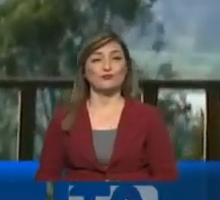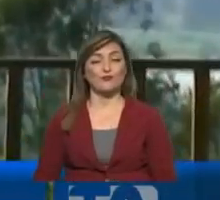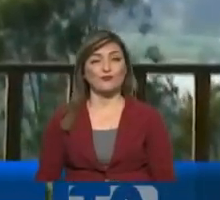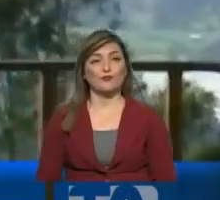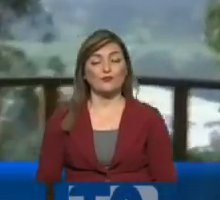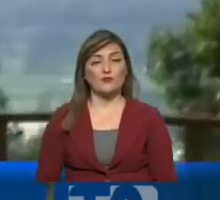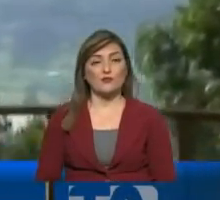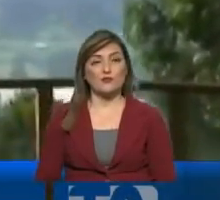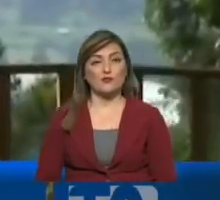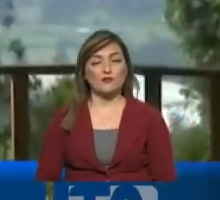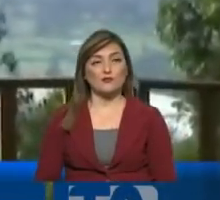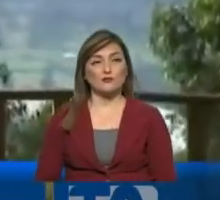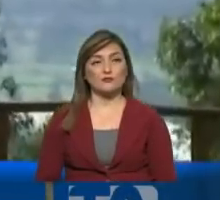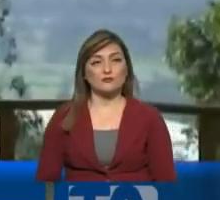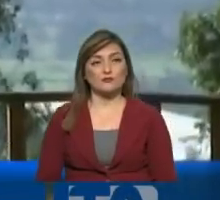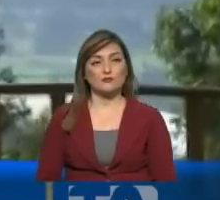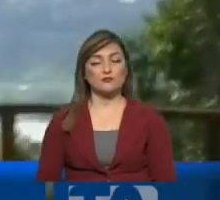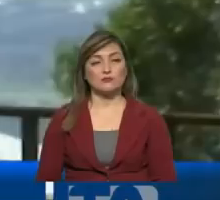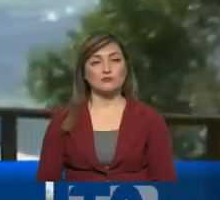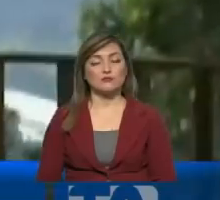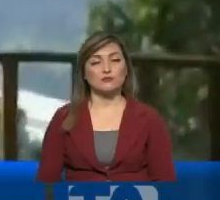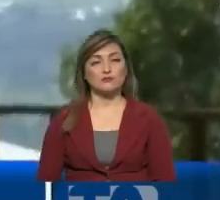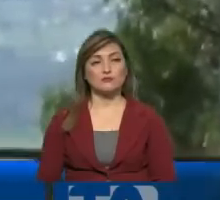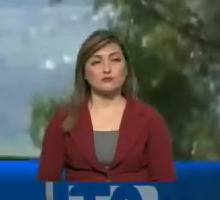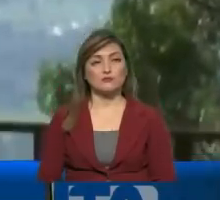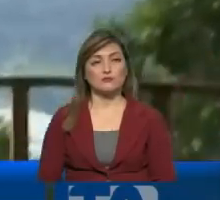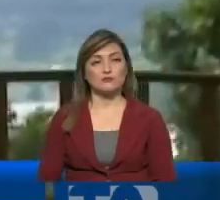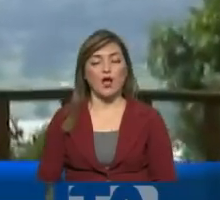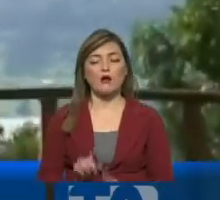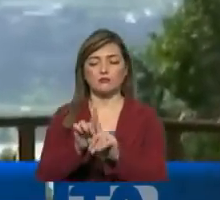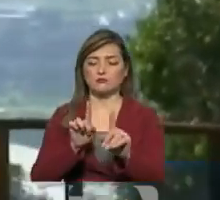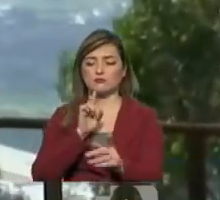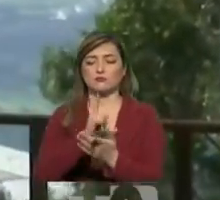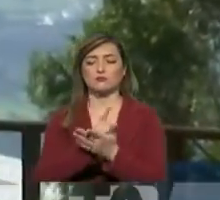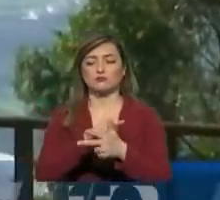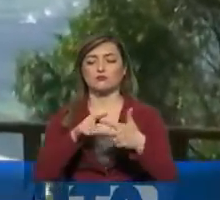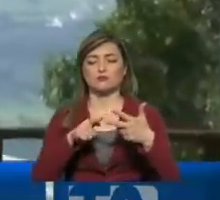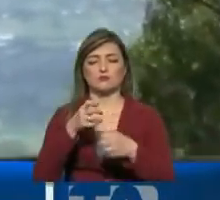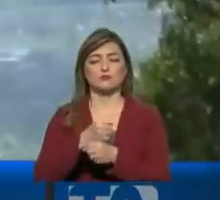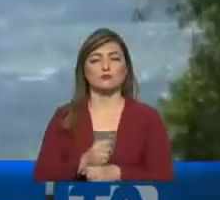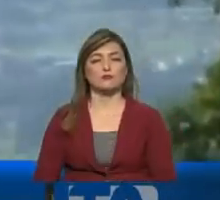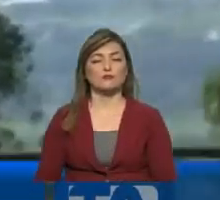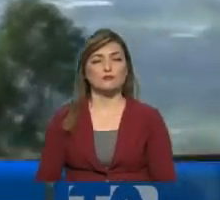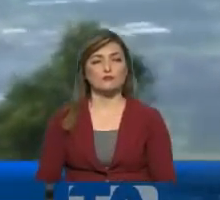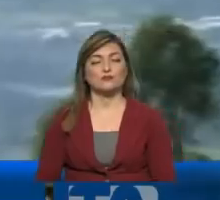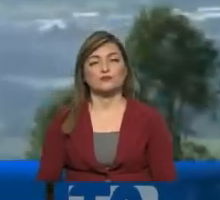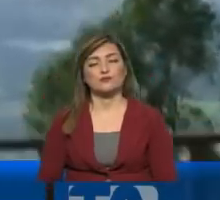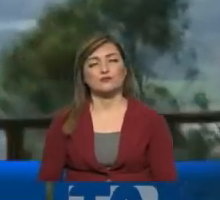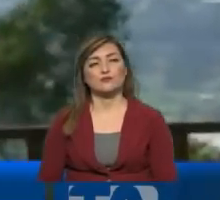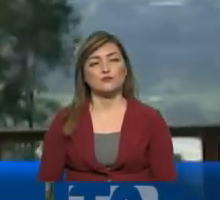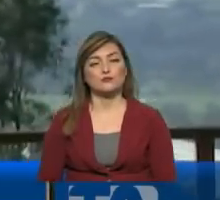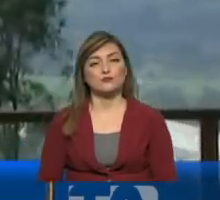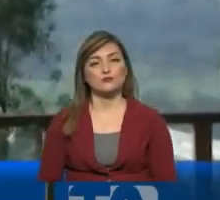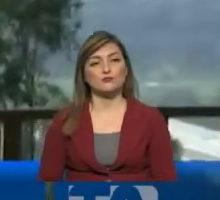abierto, manteniendo la distancia, si hay otras personas aquí. Sin embargo, según nos cuentan las autoridades de este